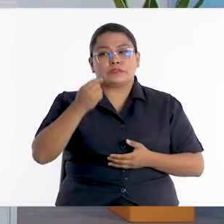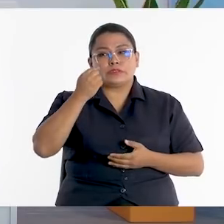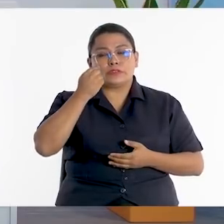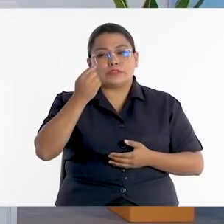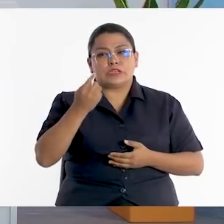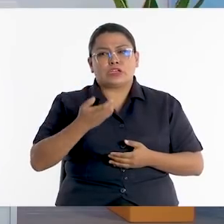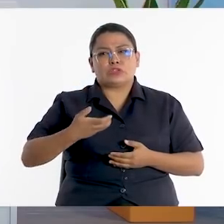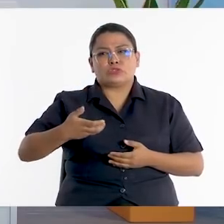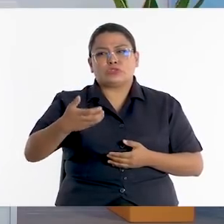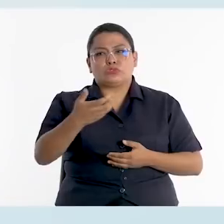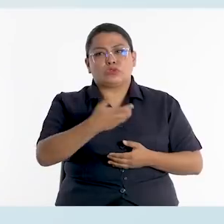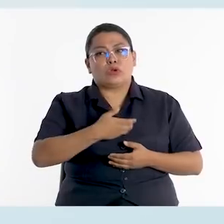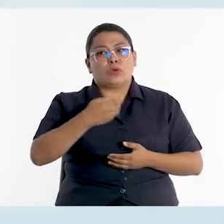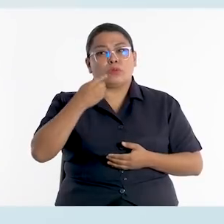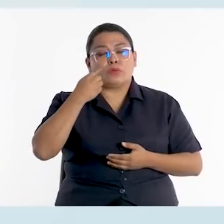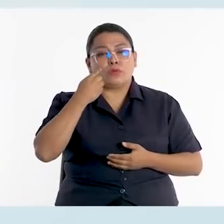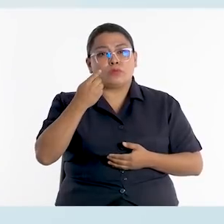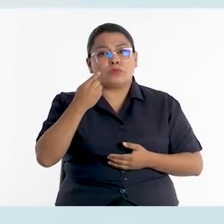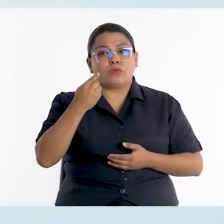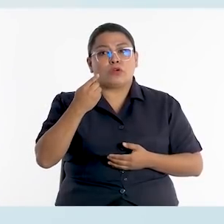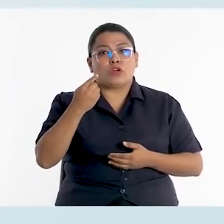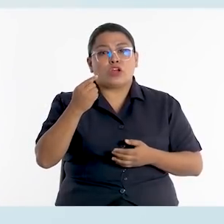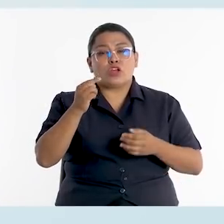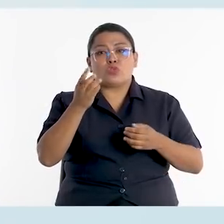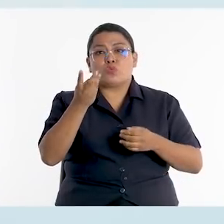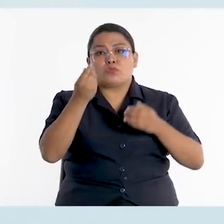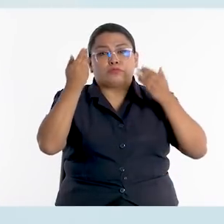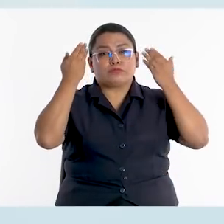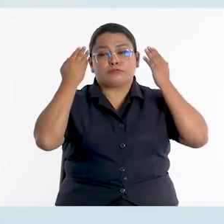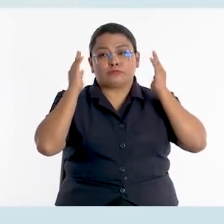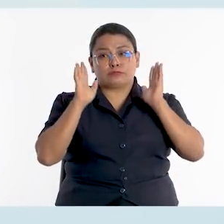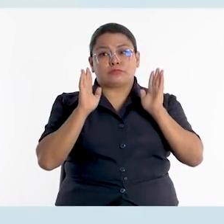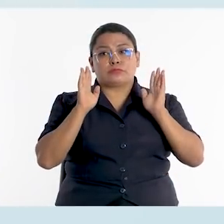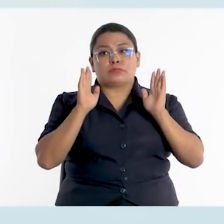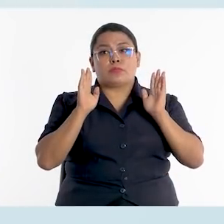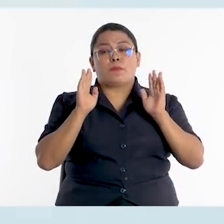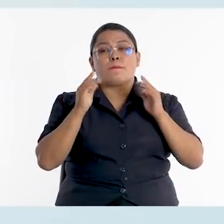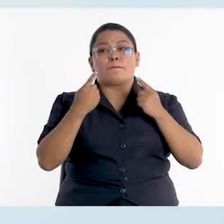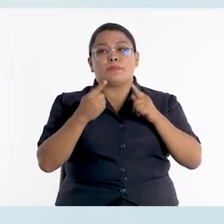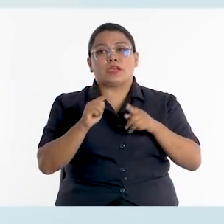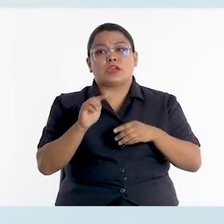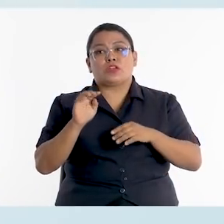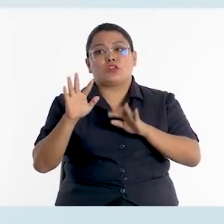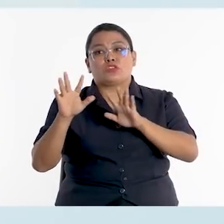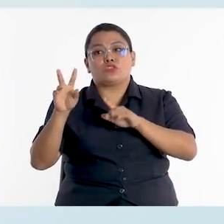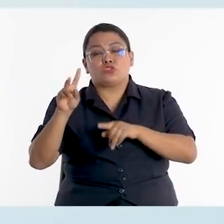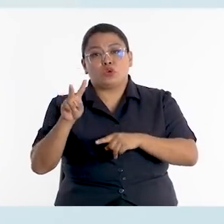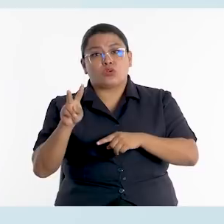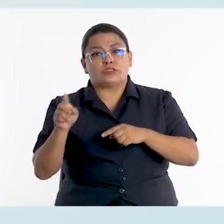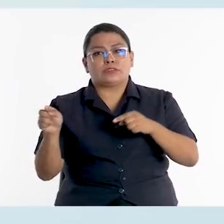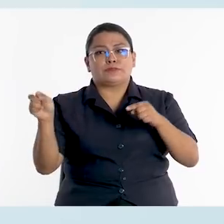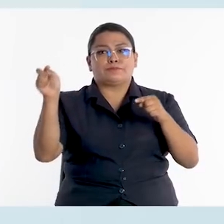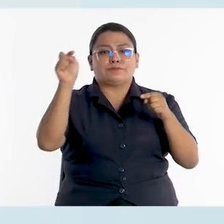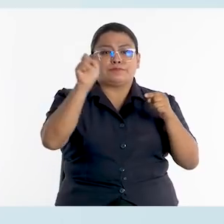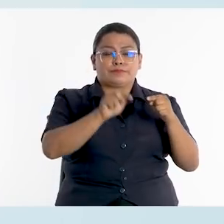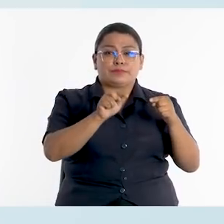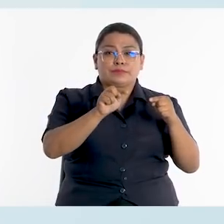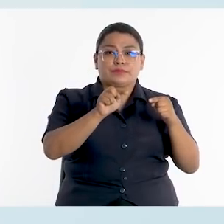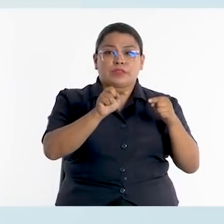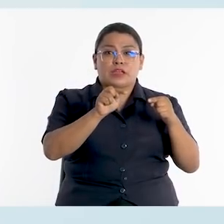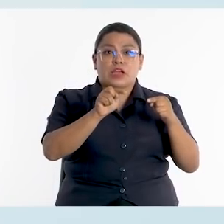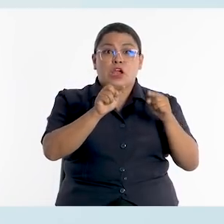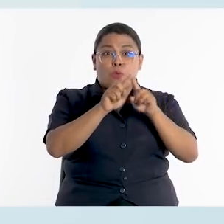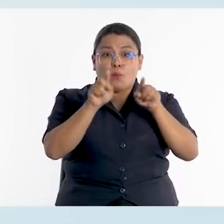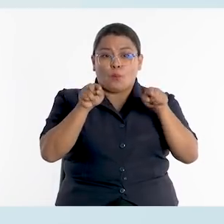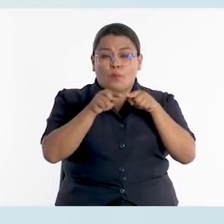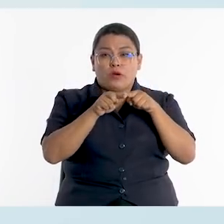fijan, nosotros tenemos este valor desconocido. Para pasar de acá hacia acá, hemos dicho que